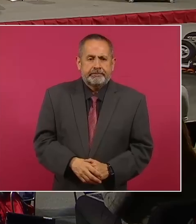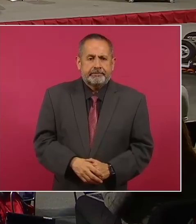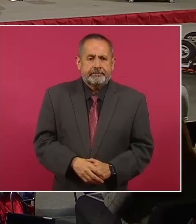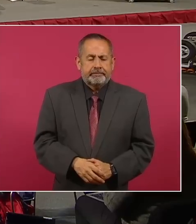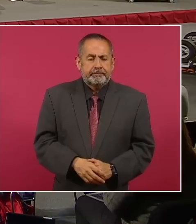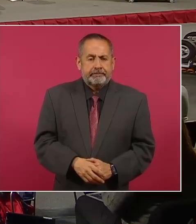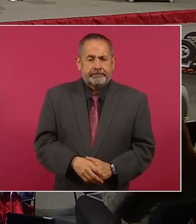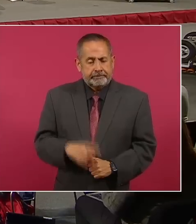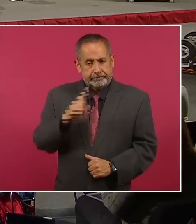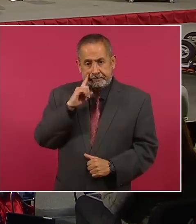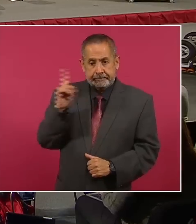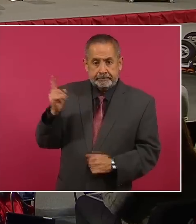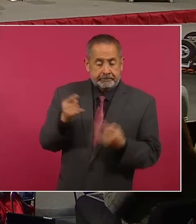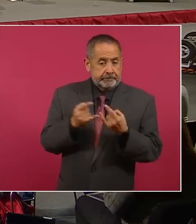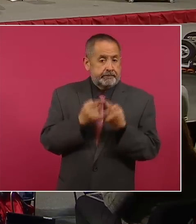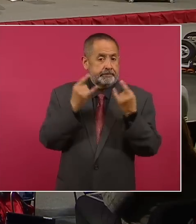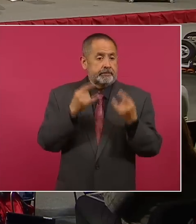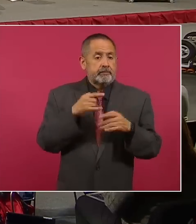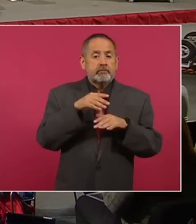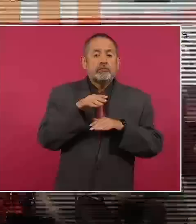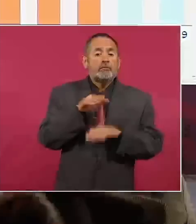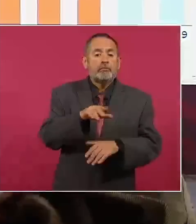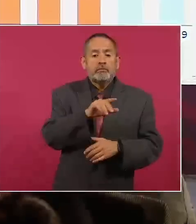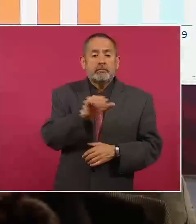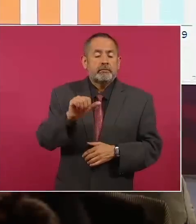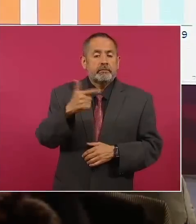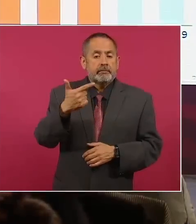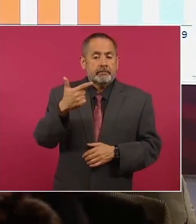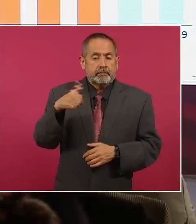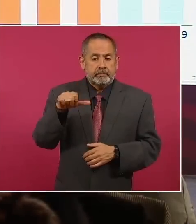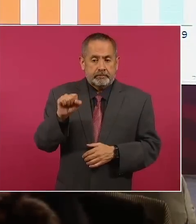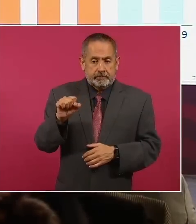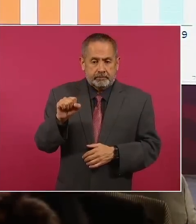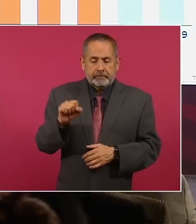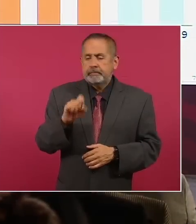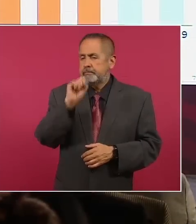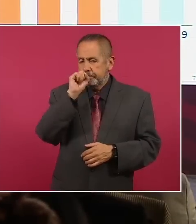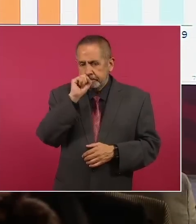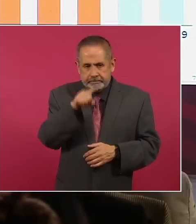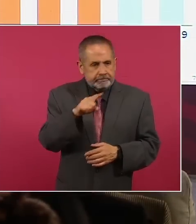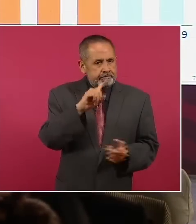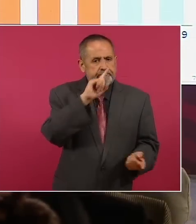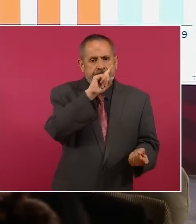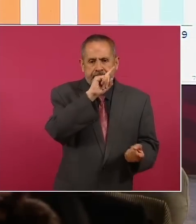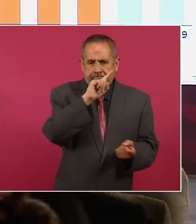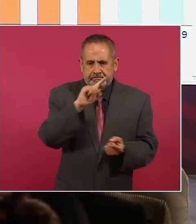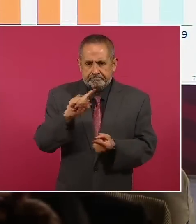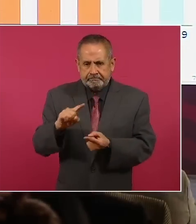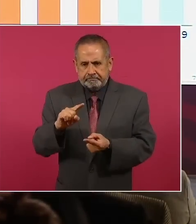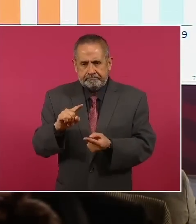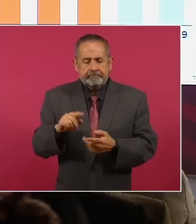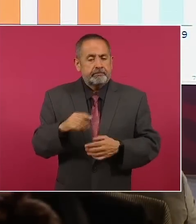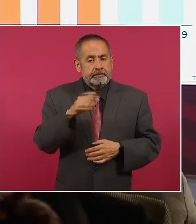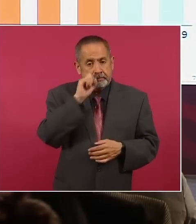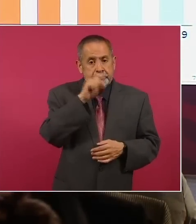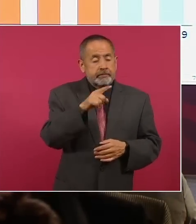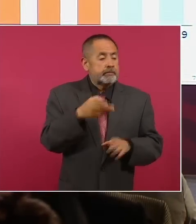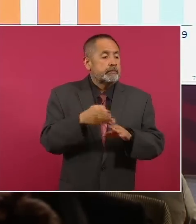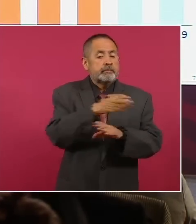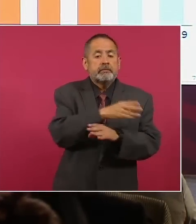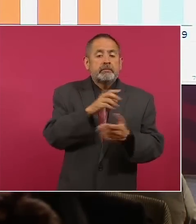Este histórico es de producción de gas, es lo mismo. Miren, se producían en